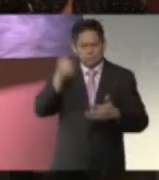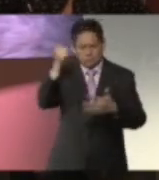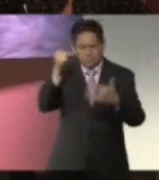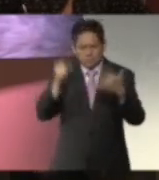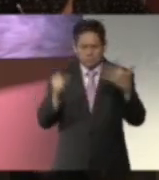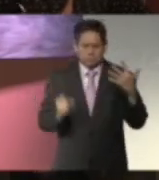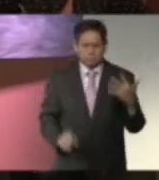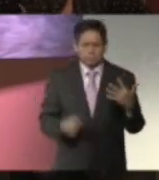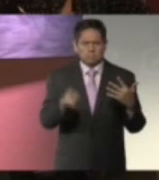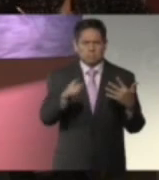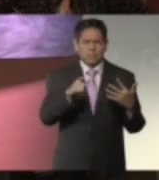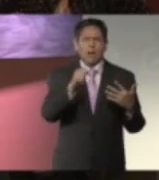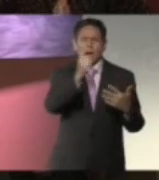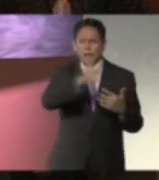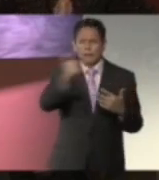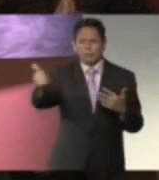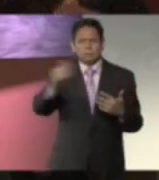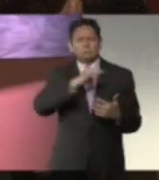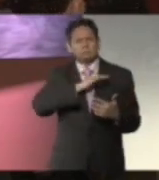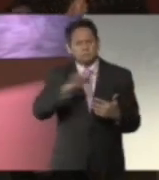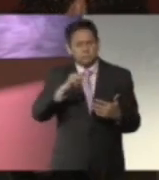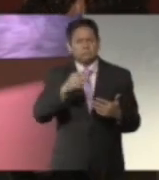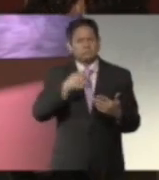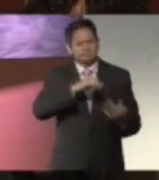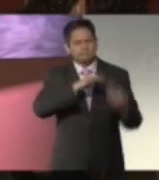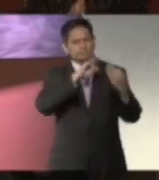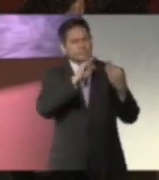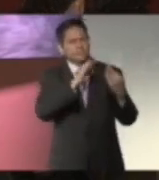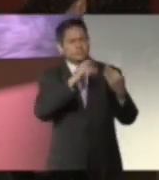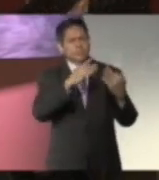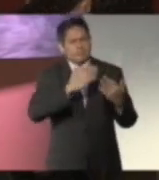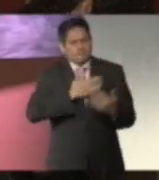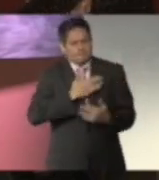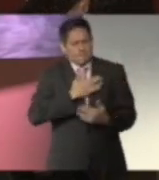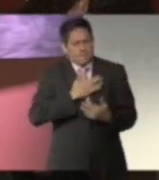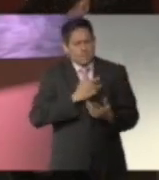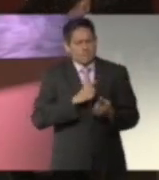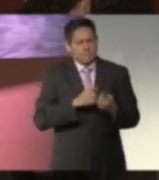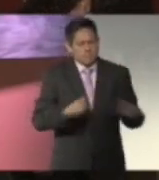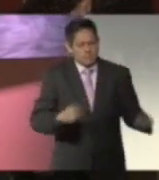desarrollo, ¿no? Entonces, yo creo también que ahí esa parte